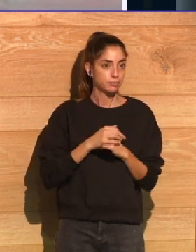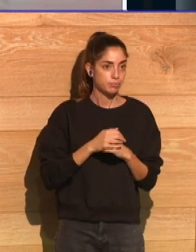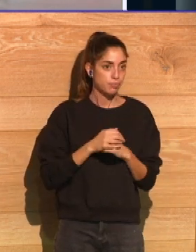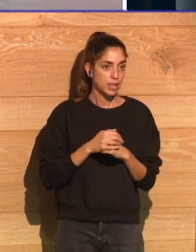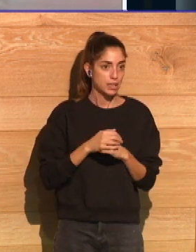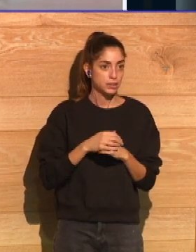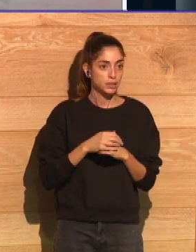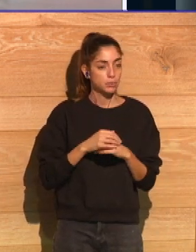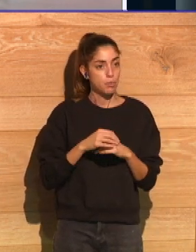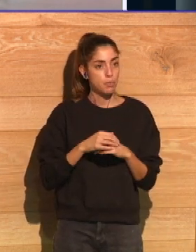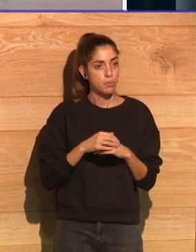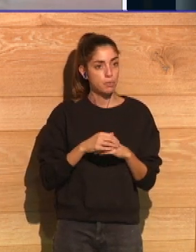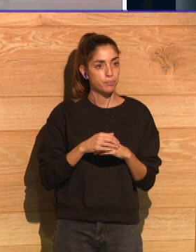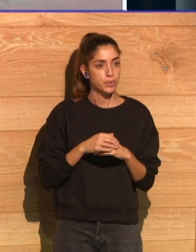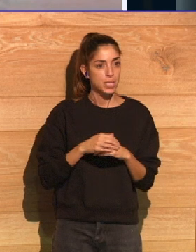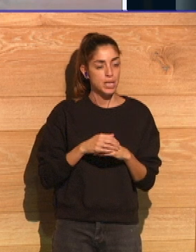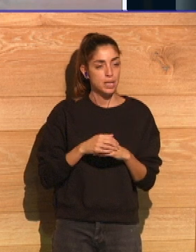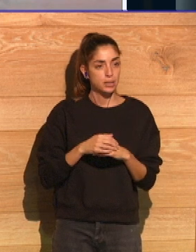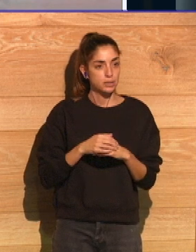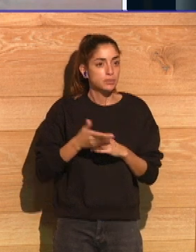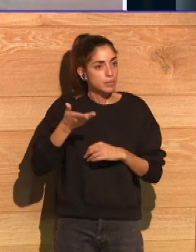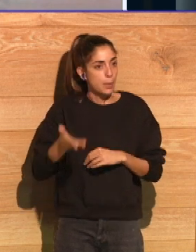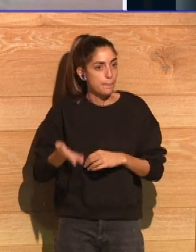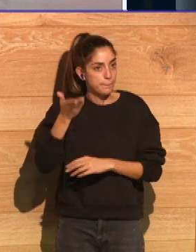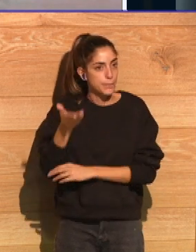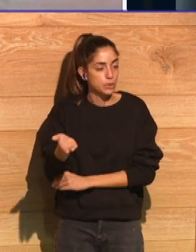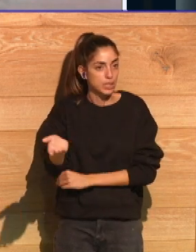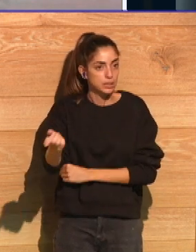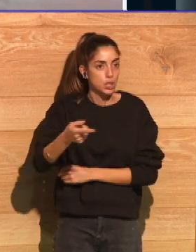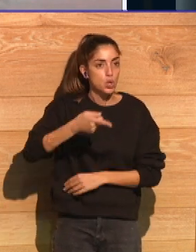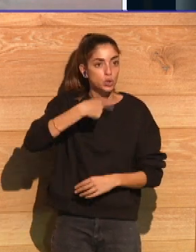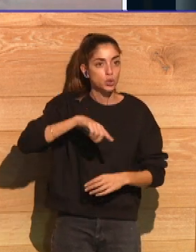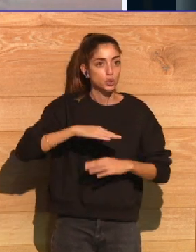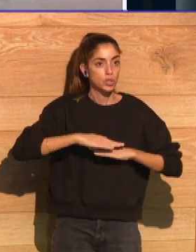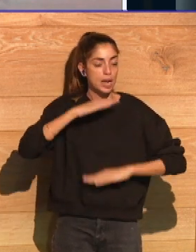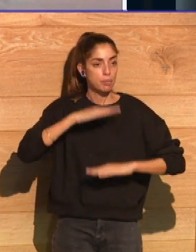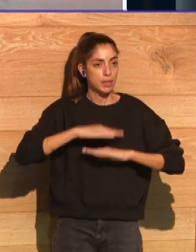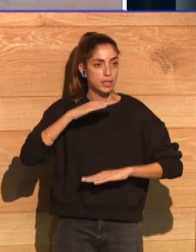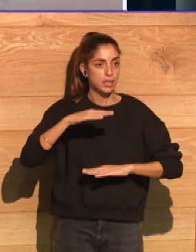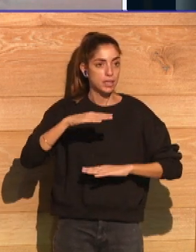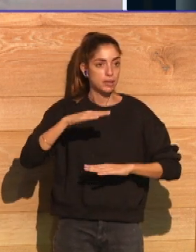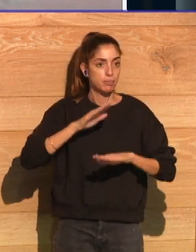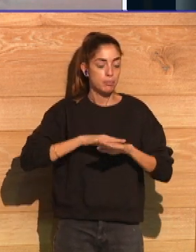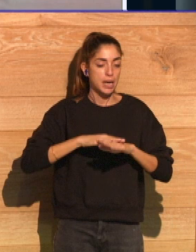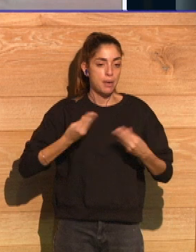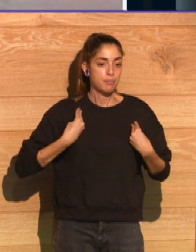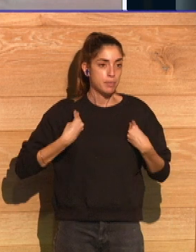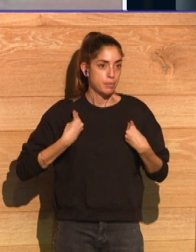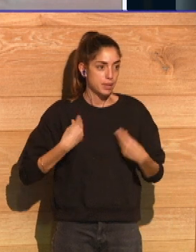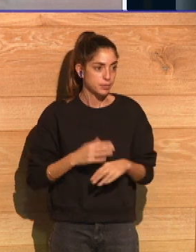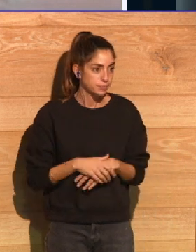mí sí me parece que es importante, que debemos ser capaces de realmente sentirnos plenamente vivos.